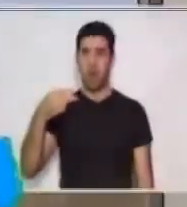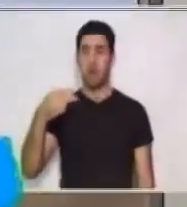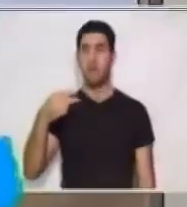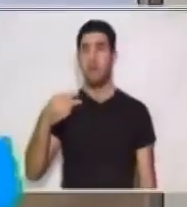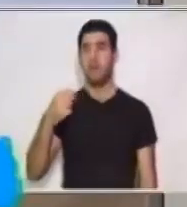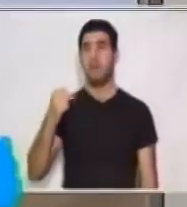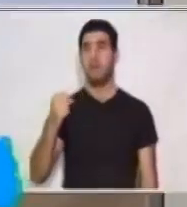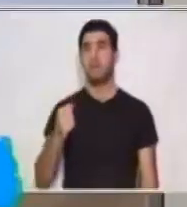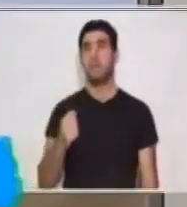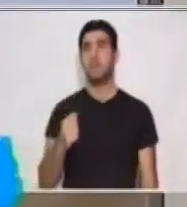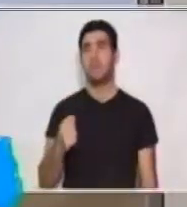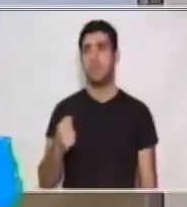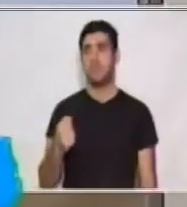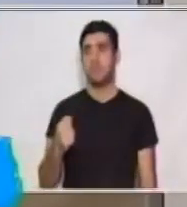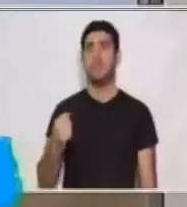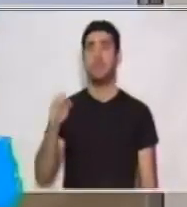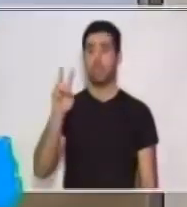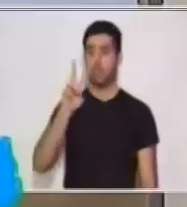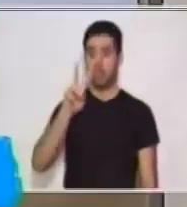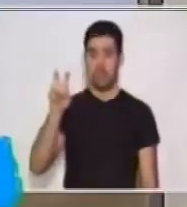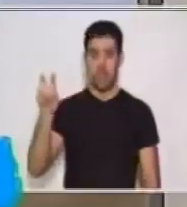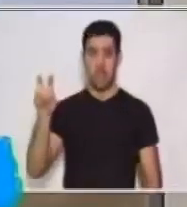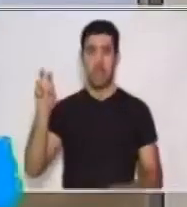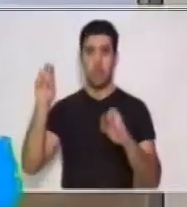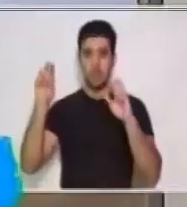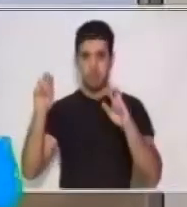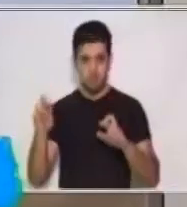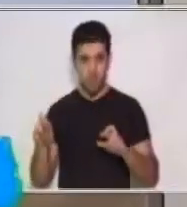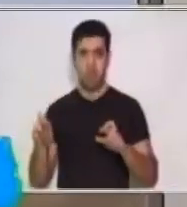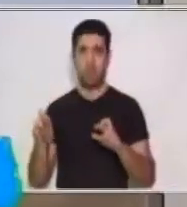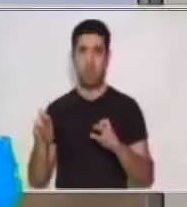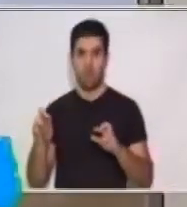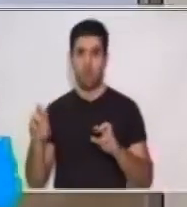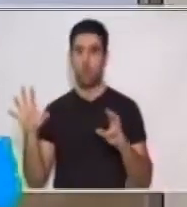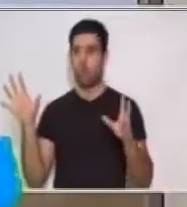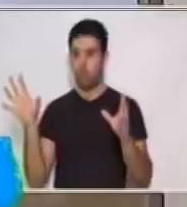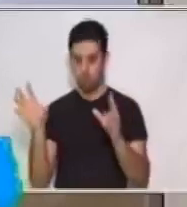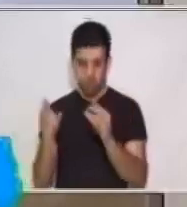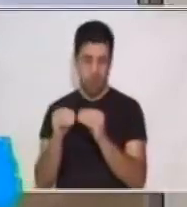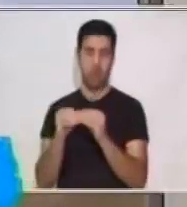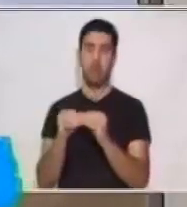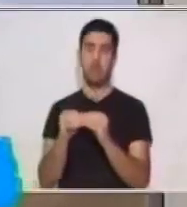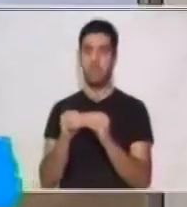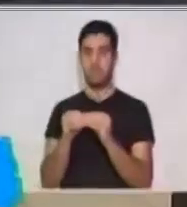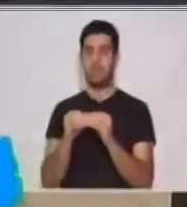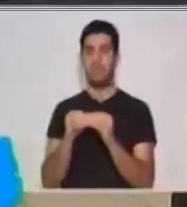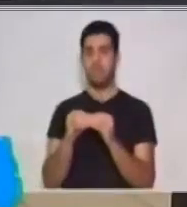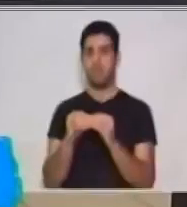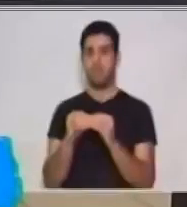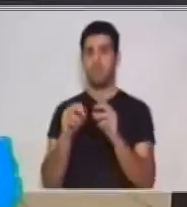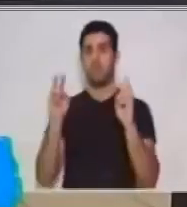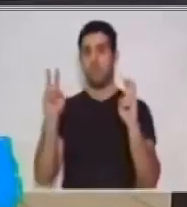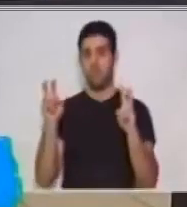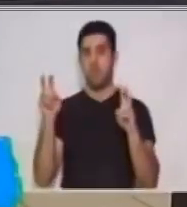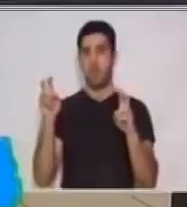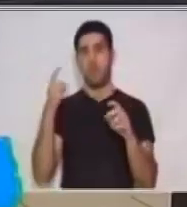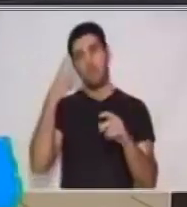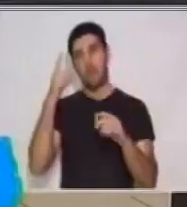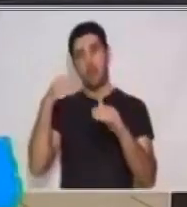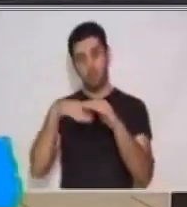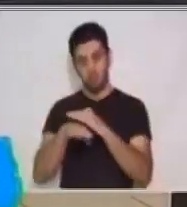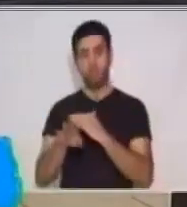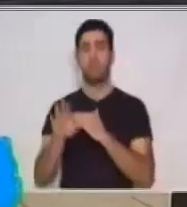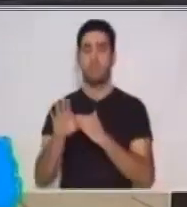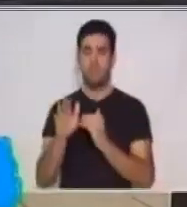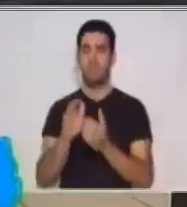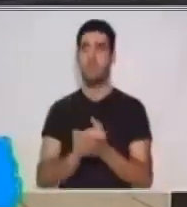las 200 personas son el todo, ¿sí? Son todas las que tenían que asistir, supuestamente se prepararon para